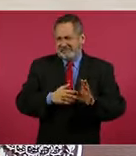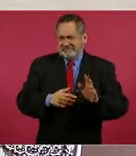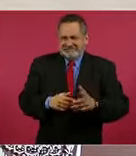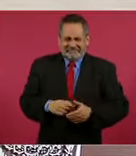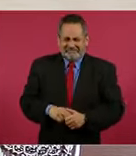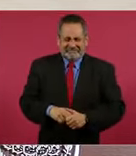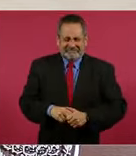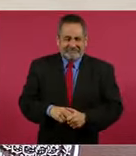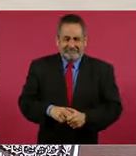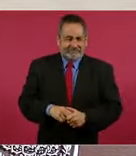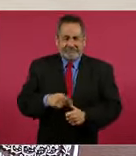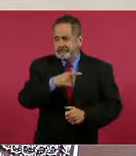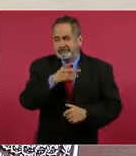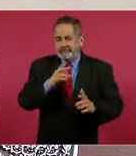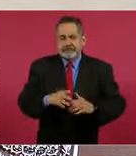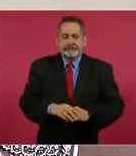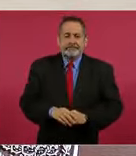y están